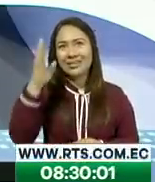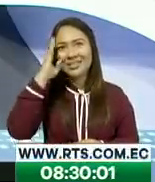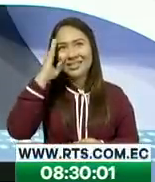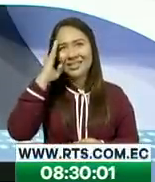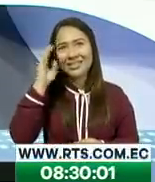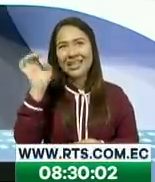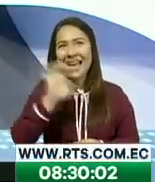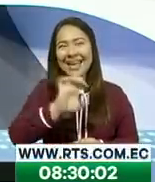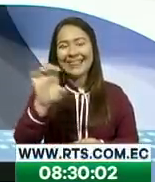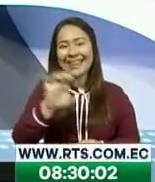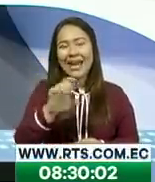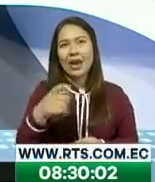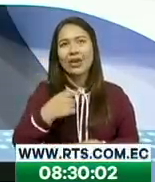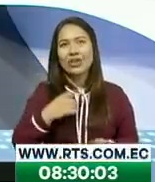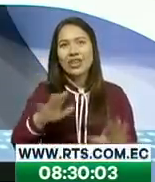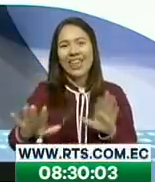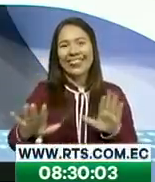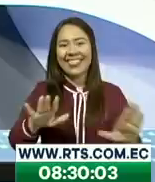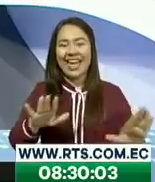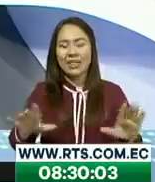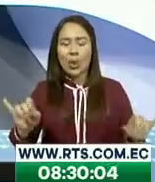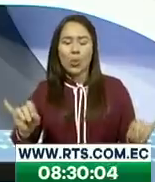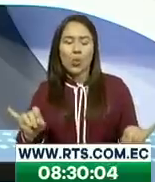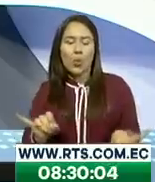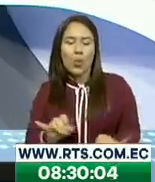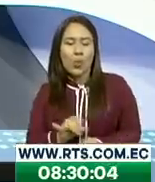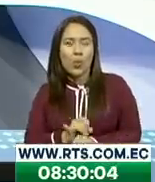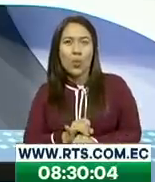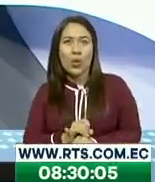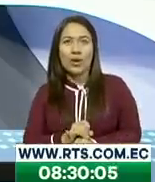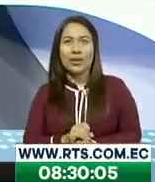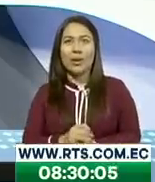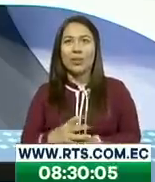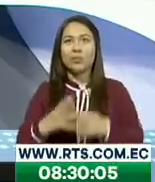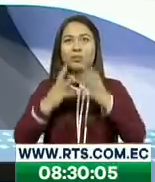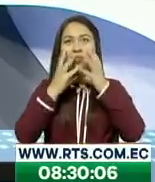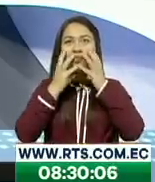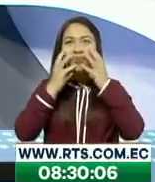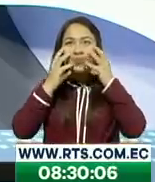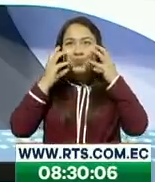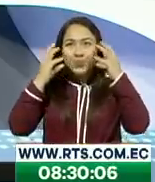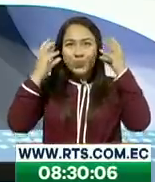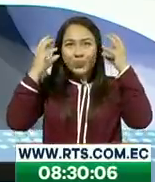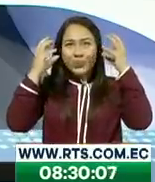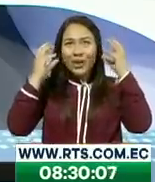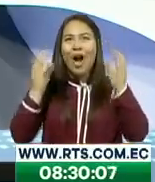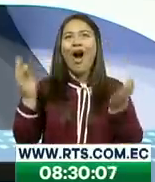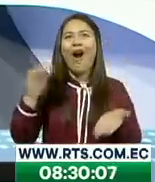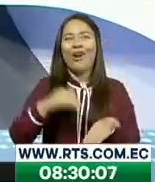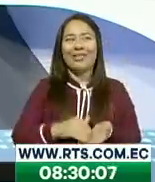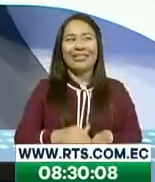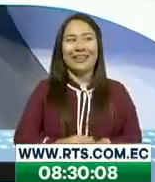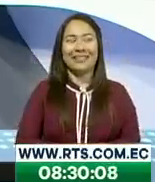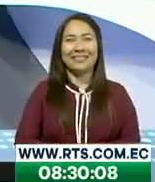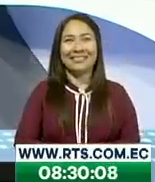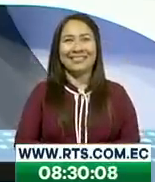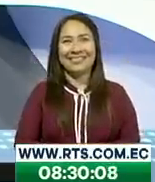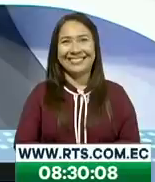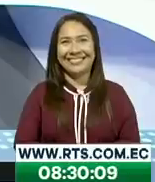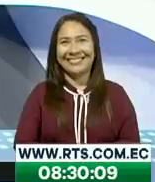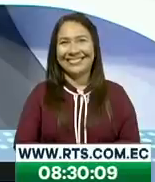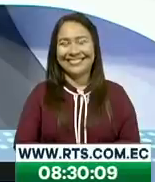En enero hago dieta para utilizar el bikini, ahorita no. Ah, sí, ¿qué cree que se le van a subir otra vez las partes de aquí, de la cara? No.